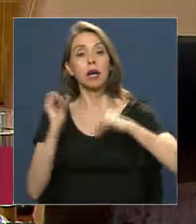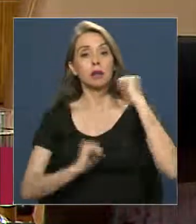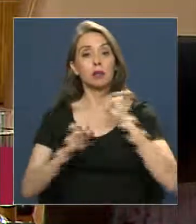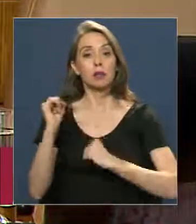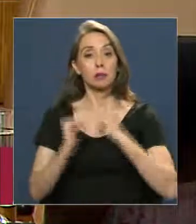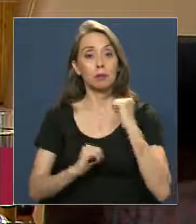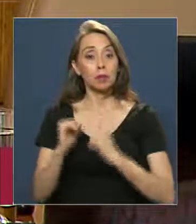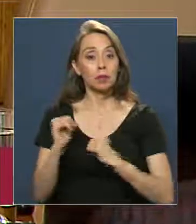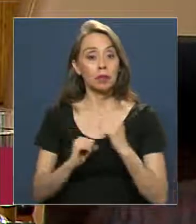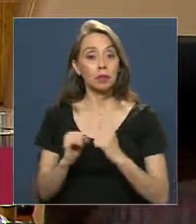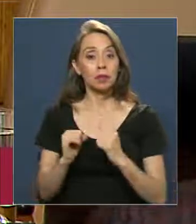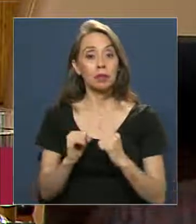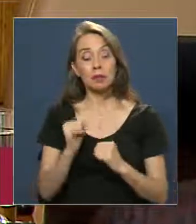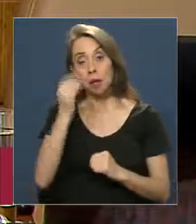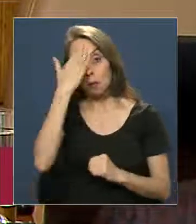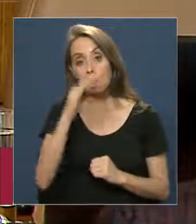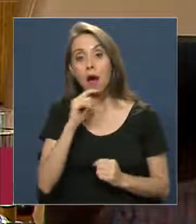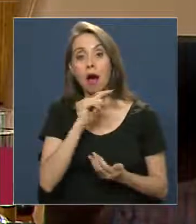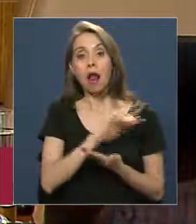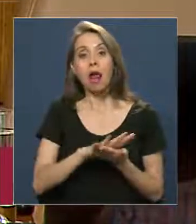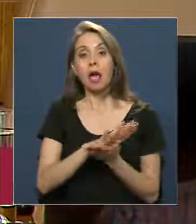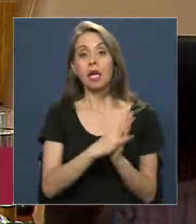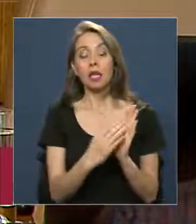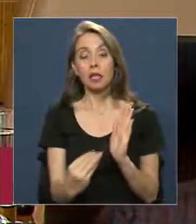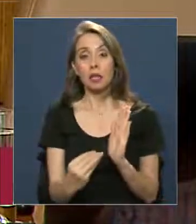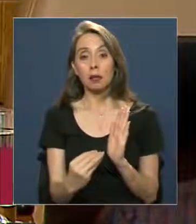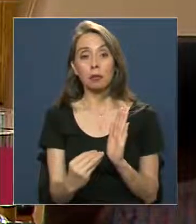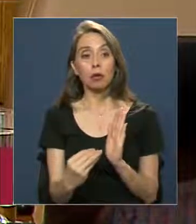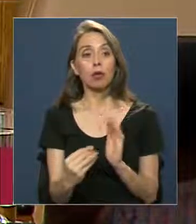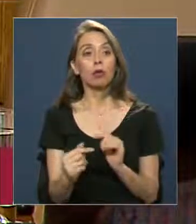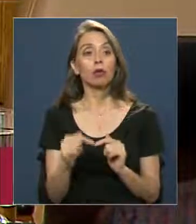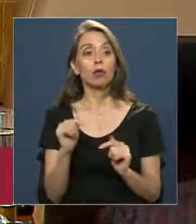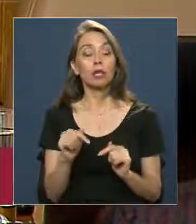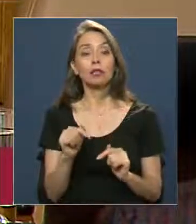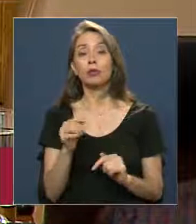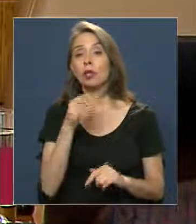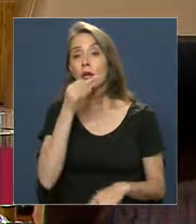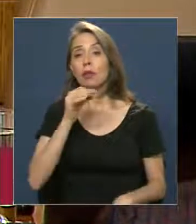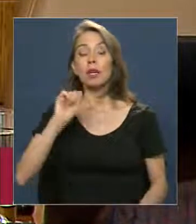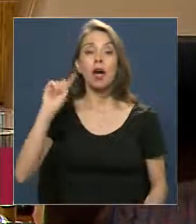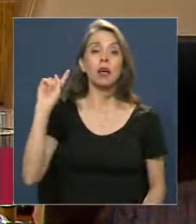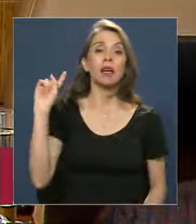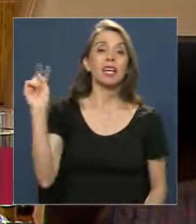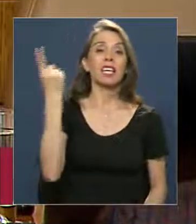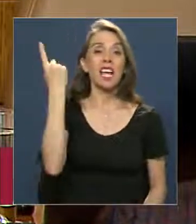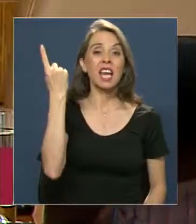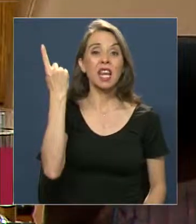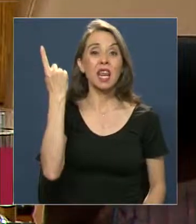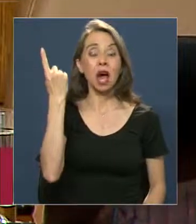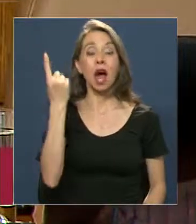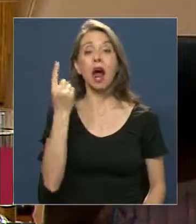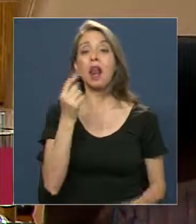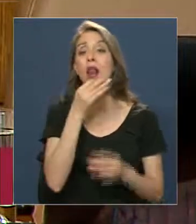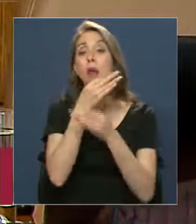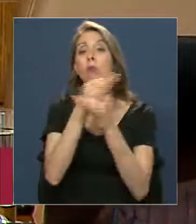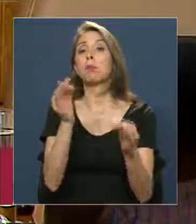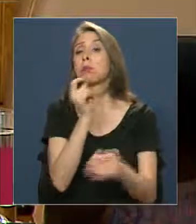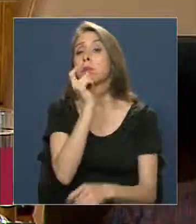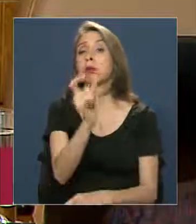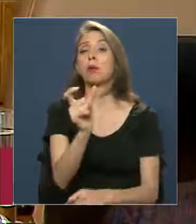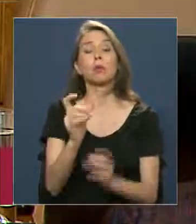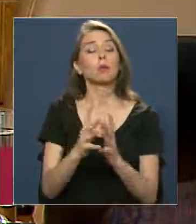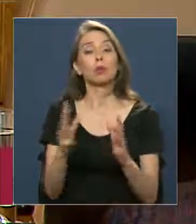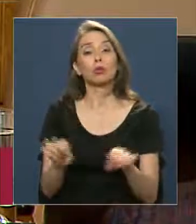sido un muy mal ejemplo, pero esta generalidad, esta generalización nos hace mucho daño como